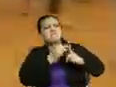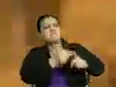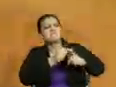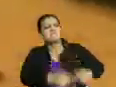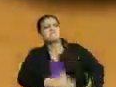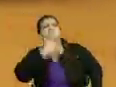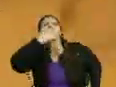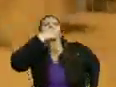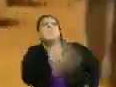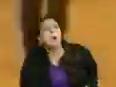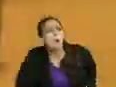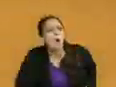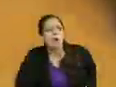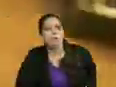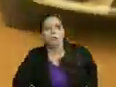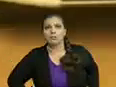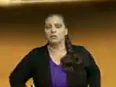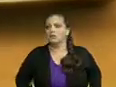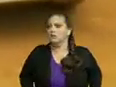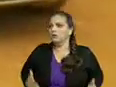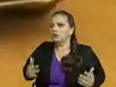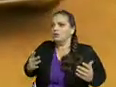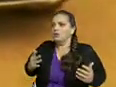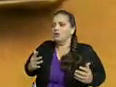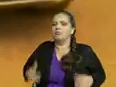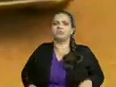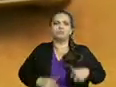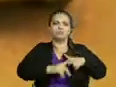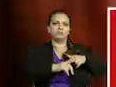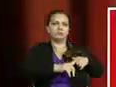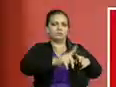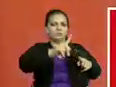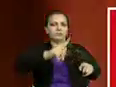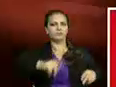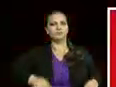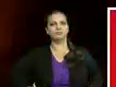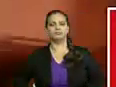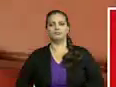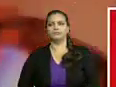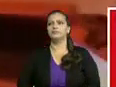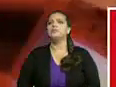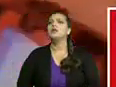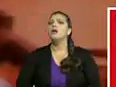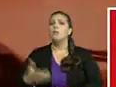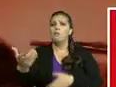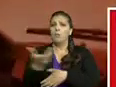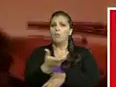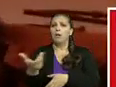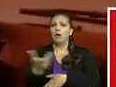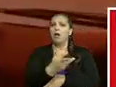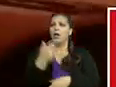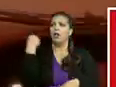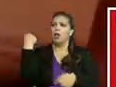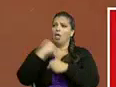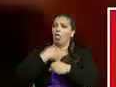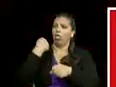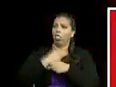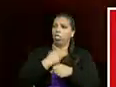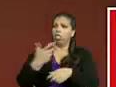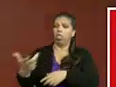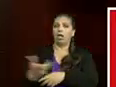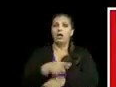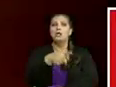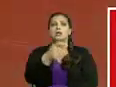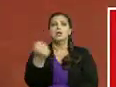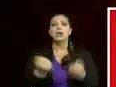encuentro con los habitantes de la ciudad de Cobargo, en el estado de Nueva Gales Sur. También los bomberos de esa nación graban el momento en que su camión